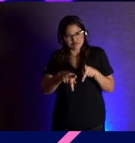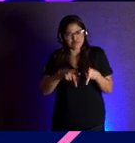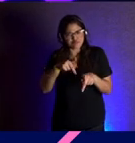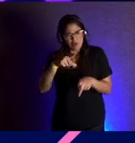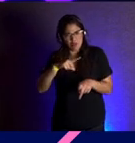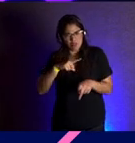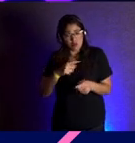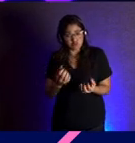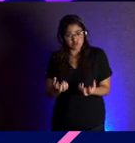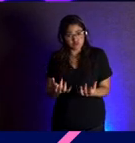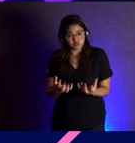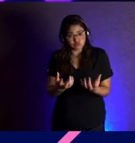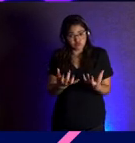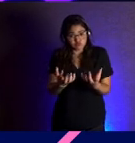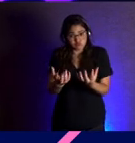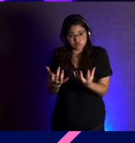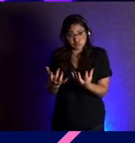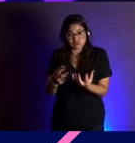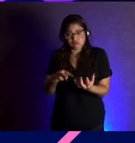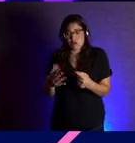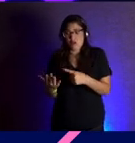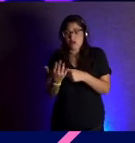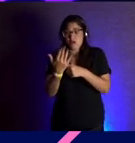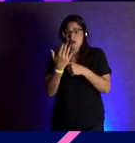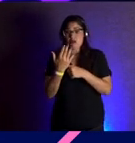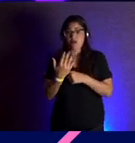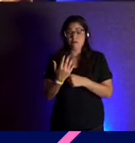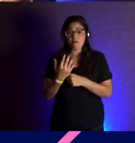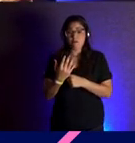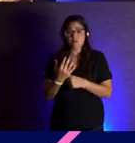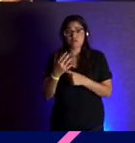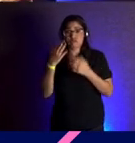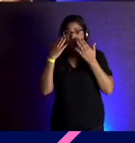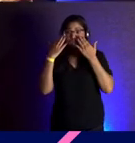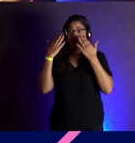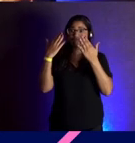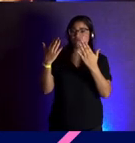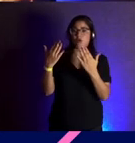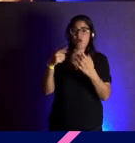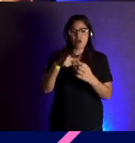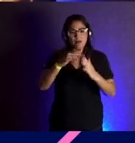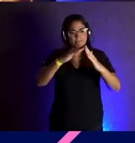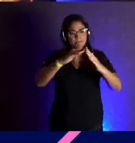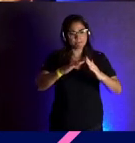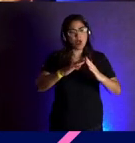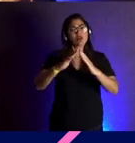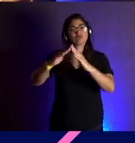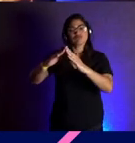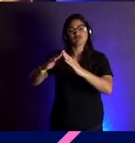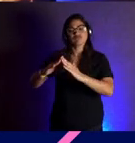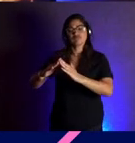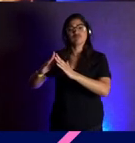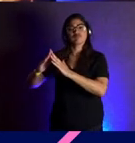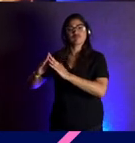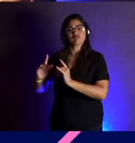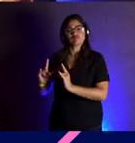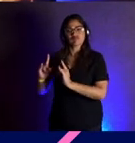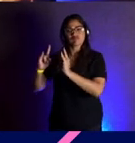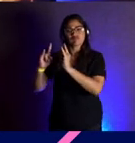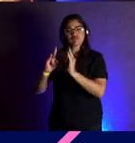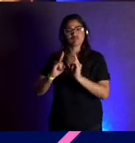entender que hay construcciones, perdón, dentro de las áreas. El fuego nos dijo todo